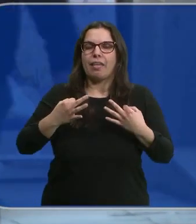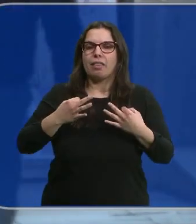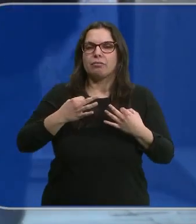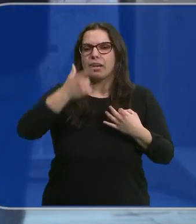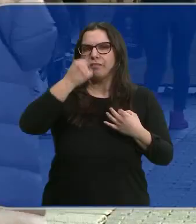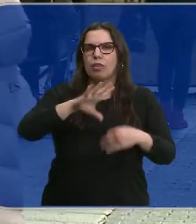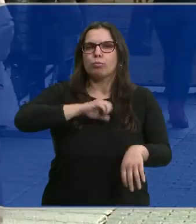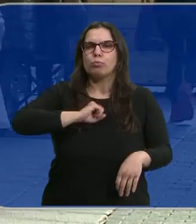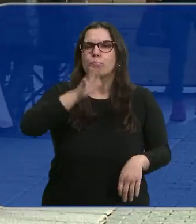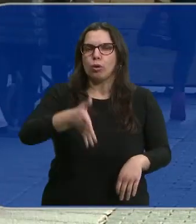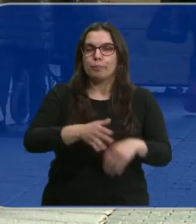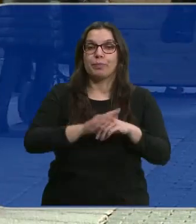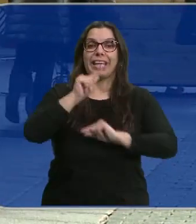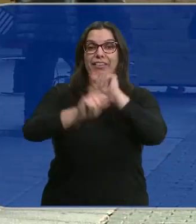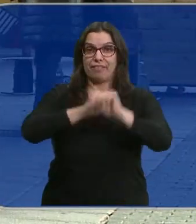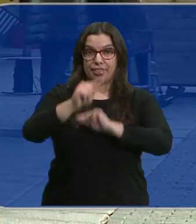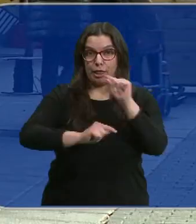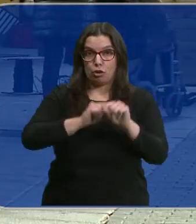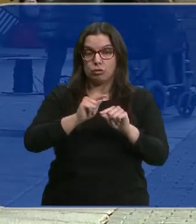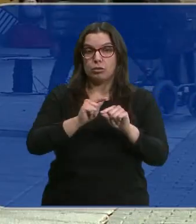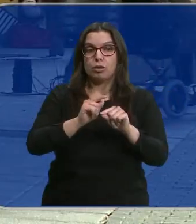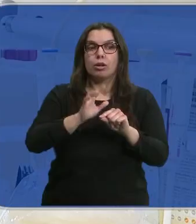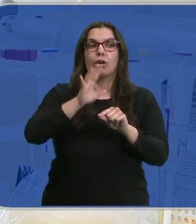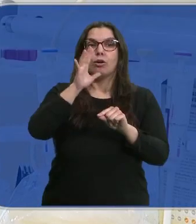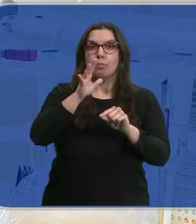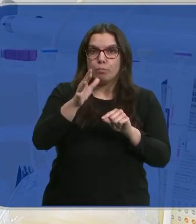un resfriado? Las infecciones son ocasionadas por